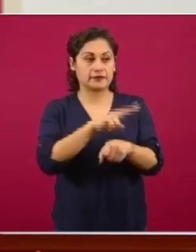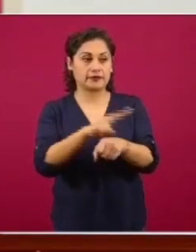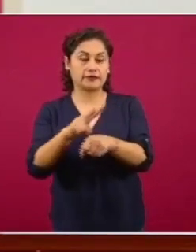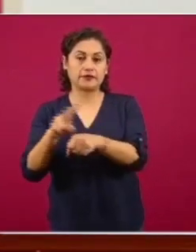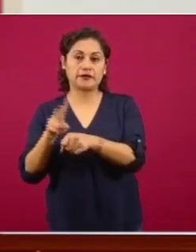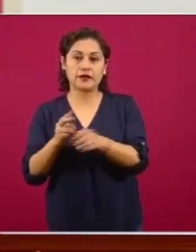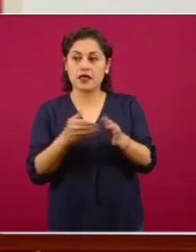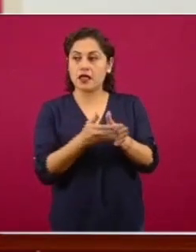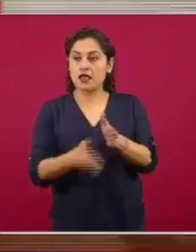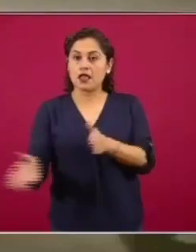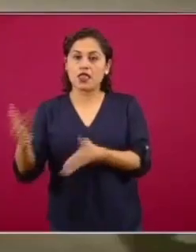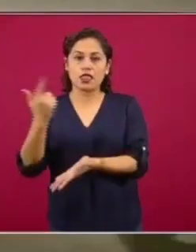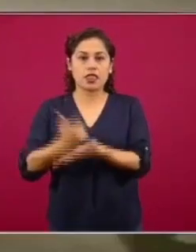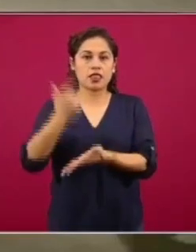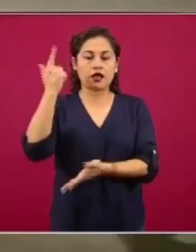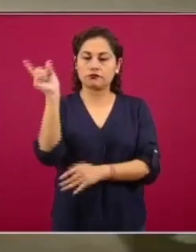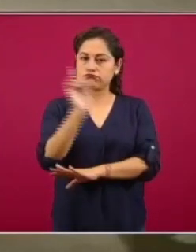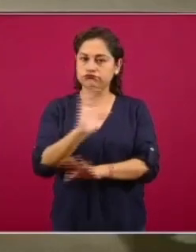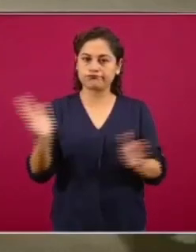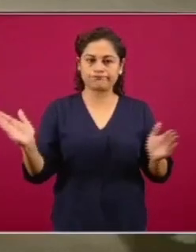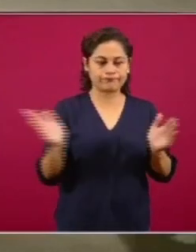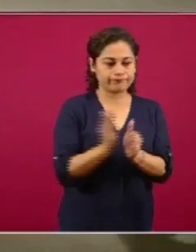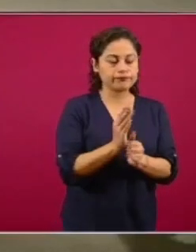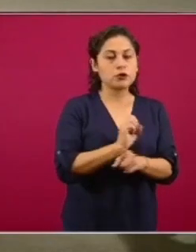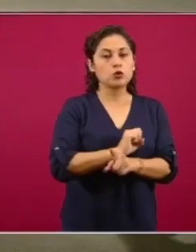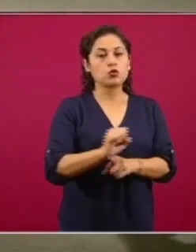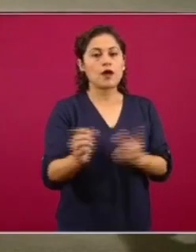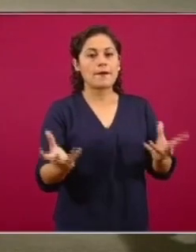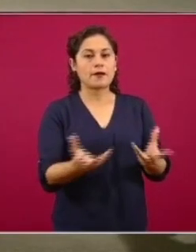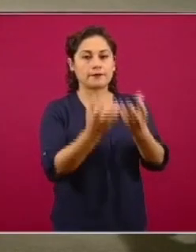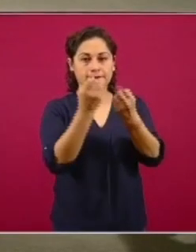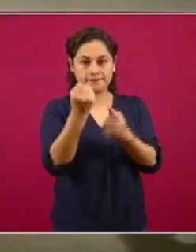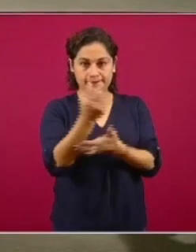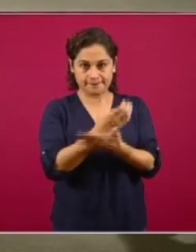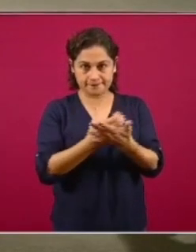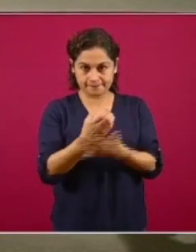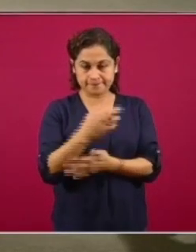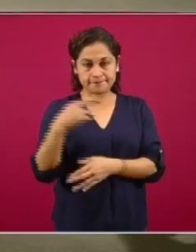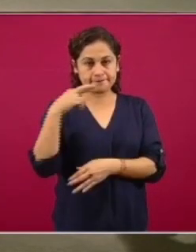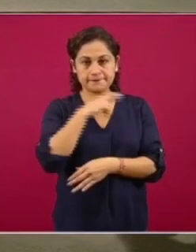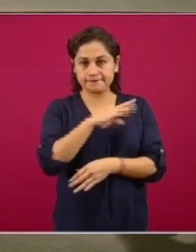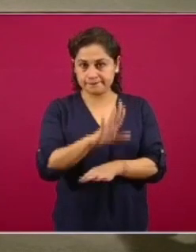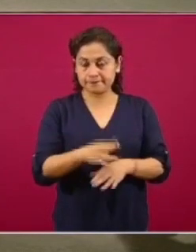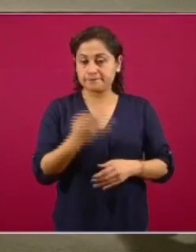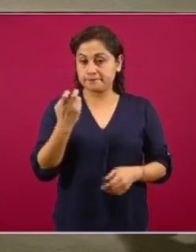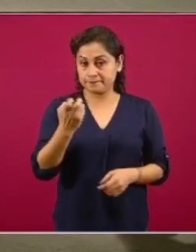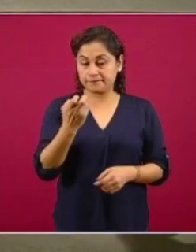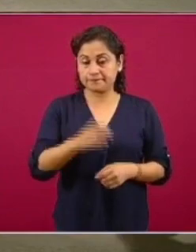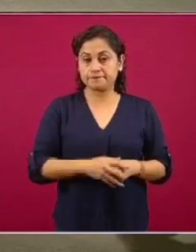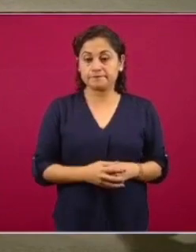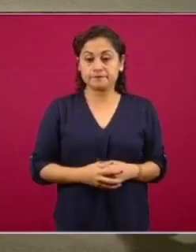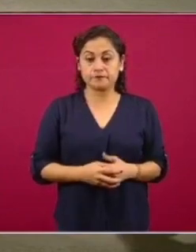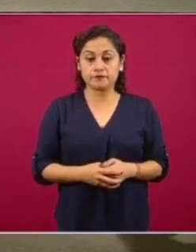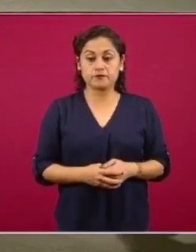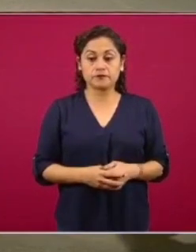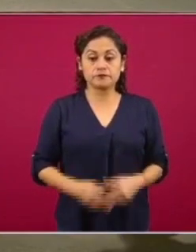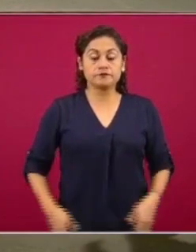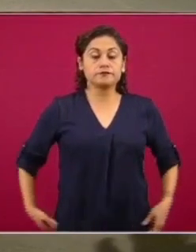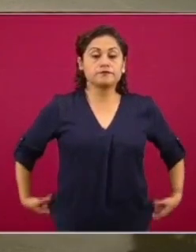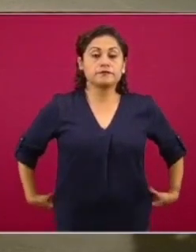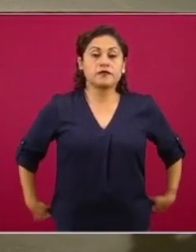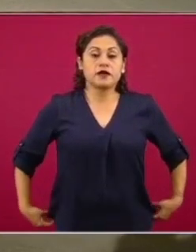disminución de complicaciones y a la disminución del riesgo de complicaciones y por lo tanto de muerte. Entonces